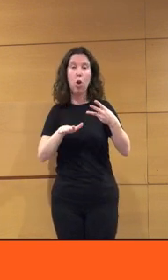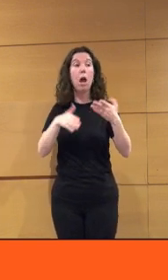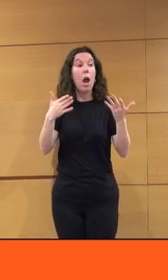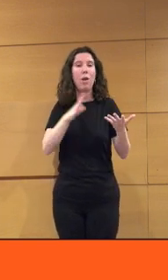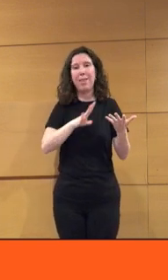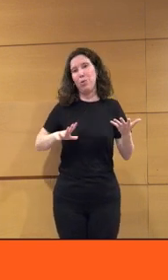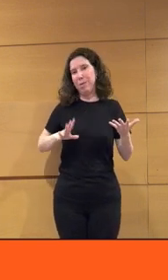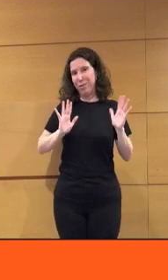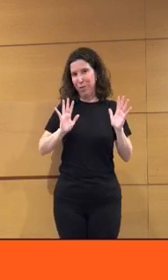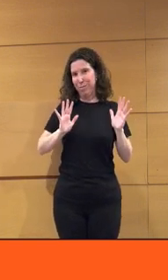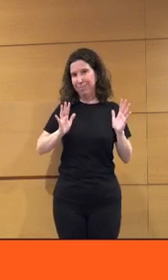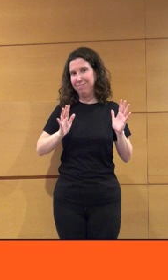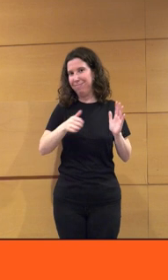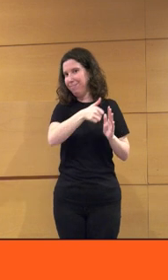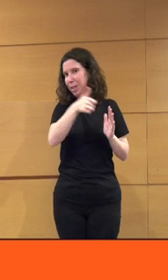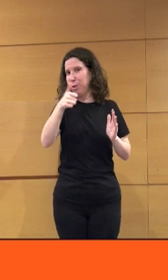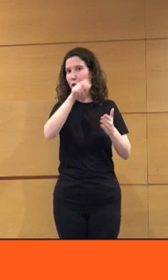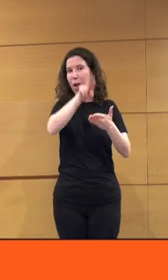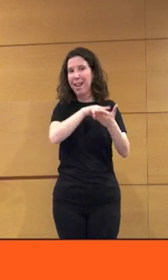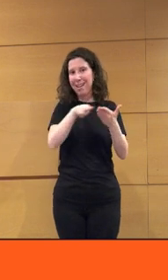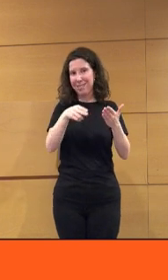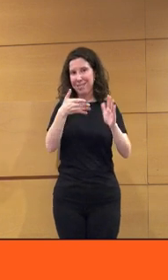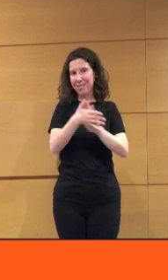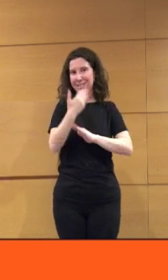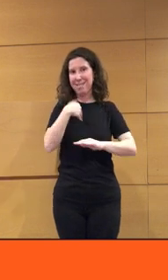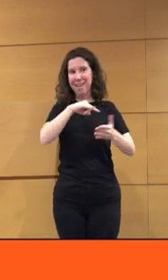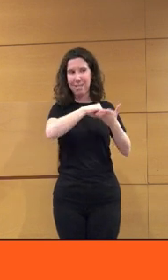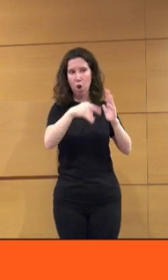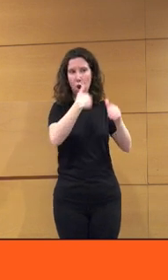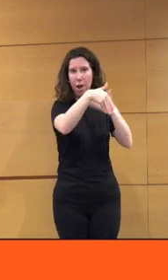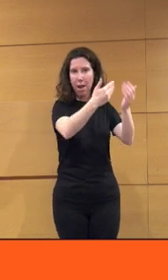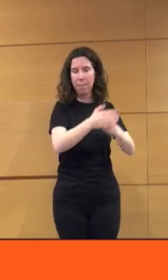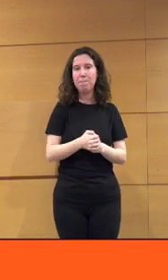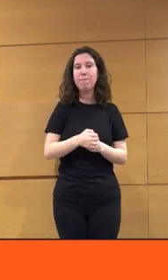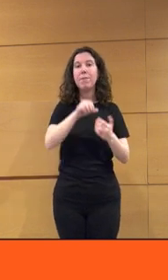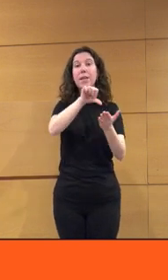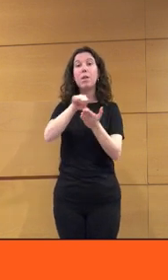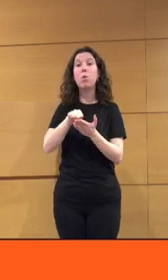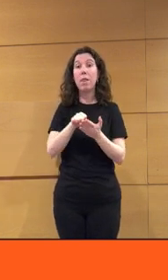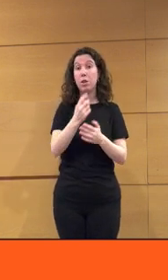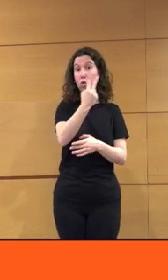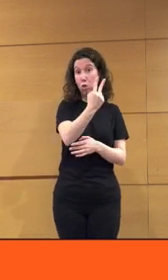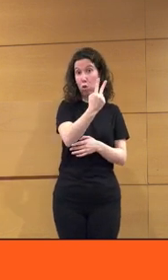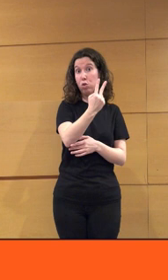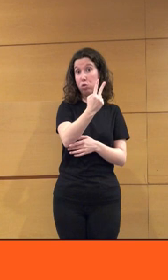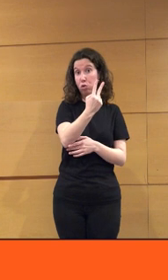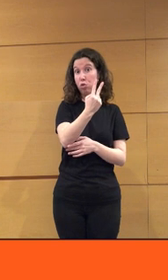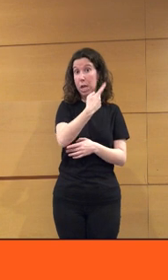comenzamos con el inglés, para lo cual tenemos ya tecnología. En tres ciudades, dos en España, una será Barcelona,